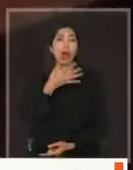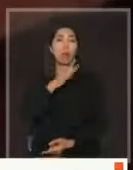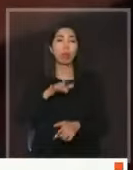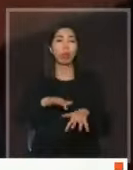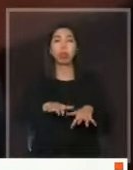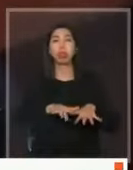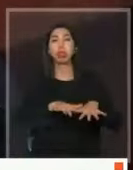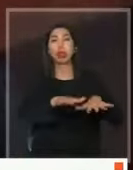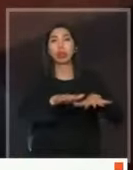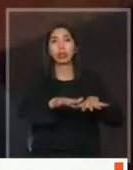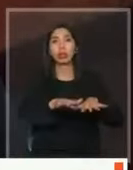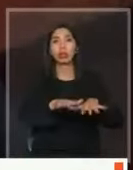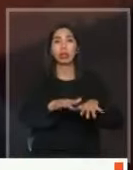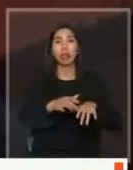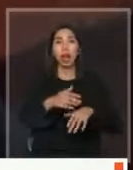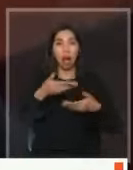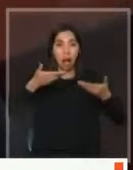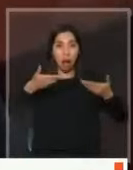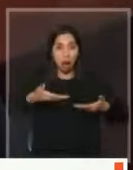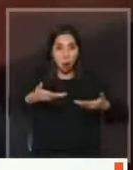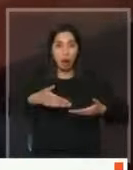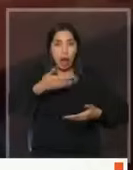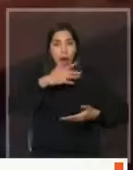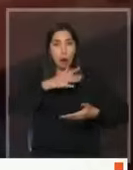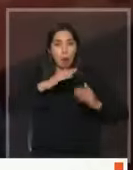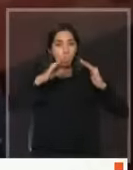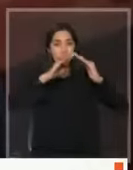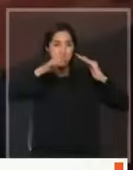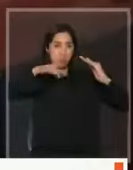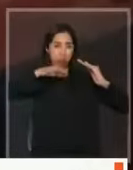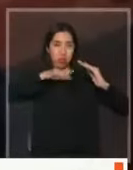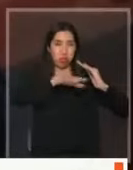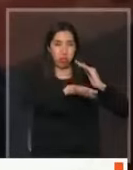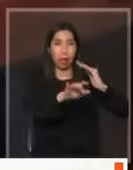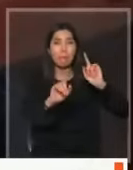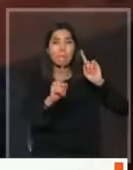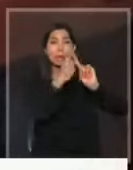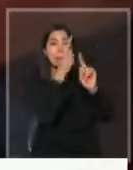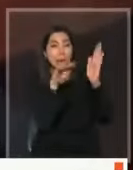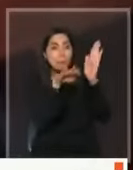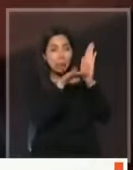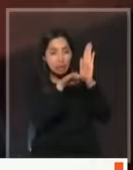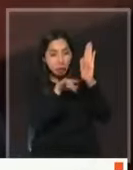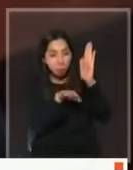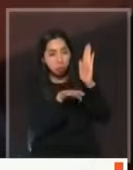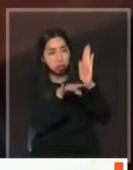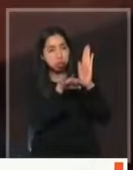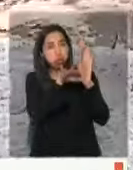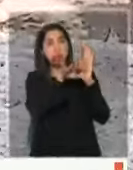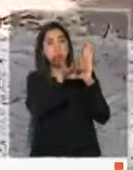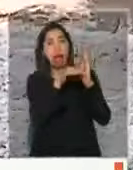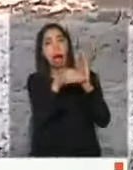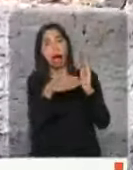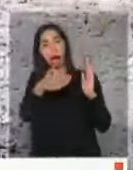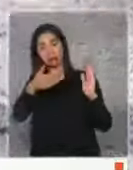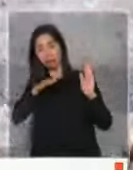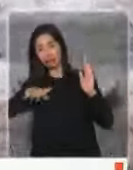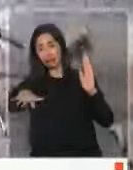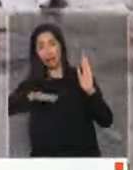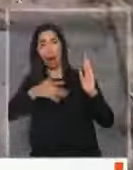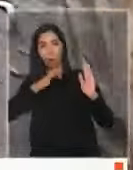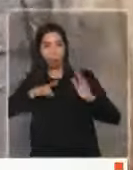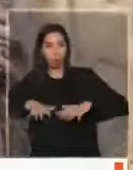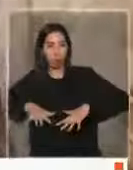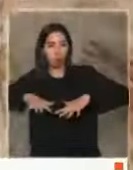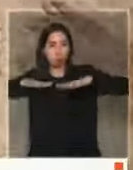agua hasta ahí, ahora se entró el agua completamente, todo el primer piso, atrás, los patios, todos llenos de agua. Según los vecinos y el